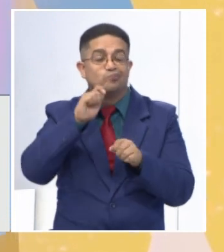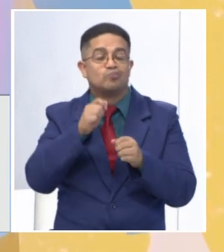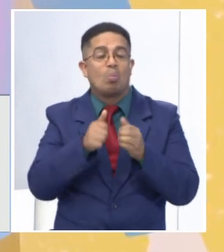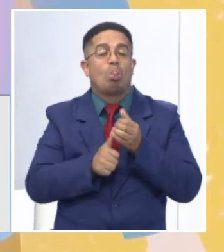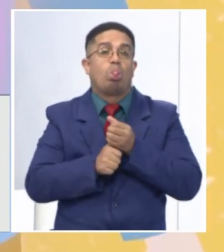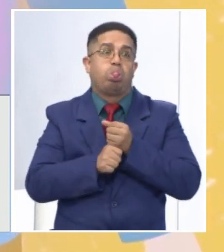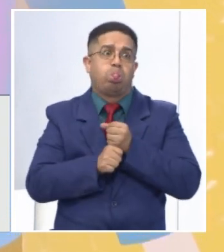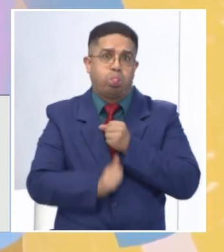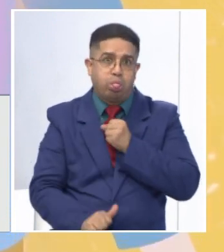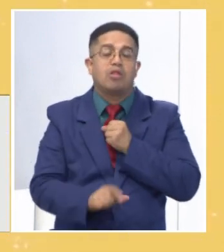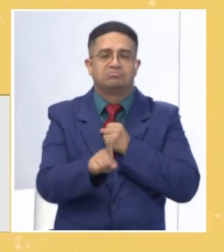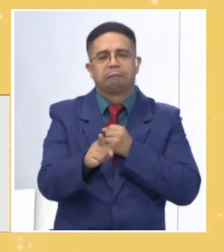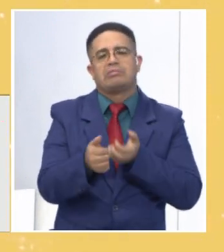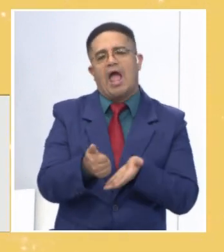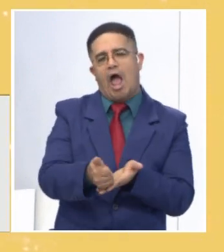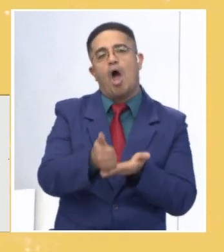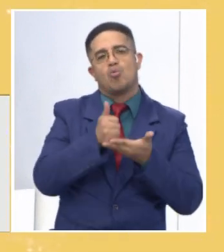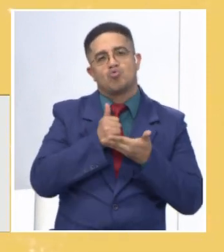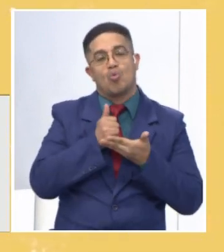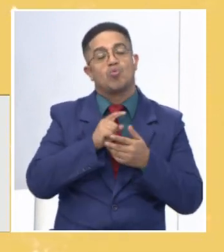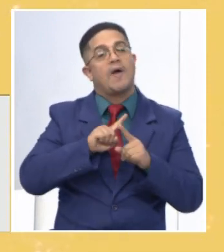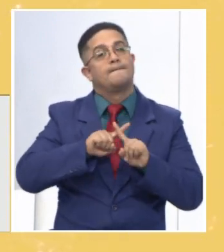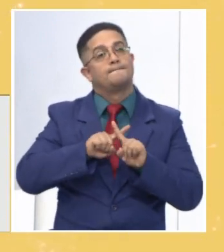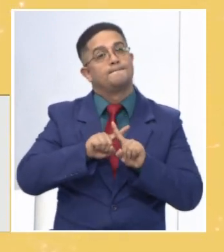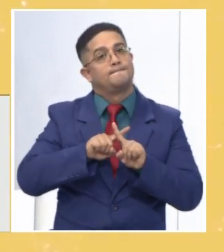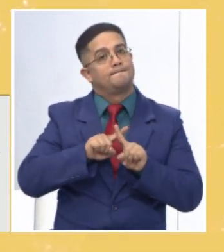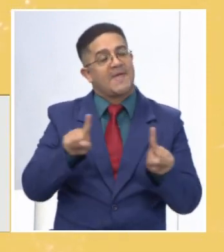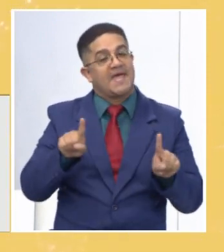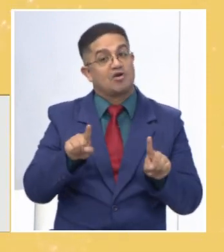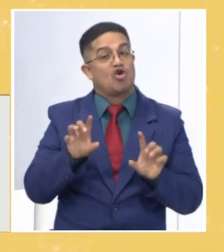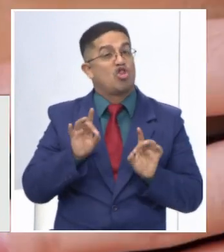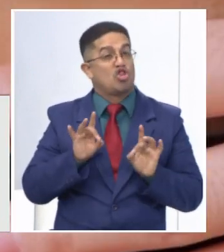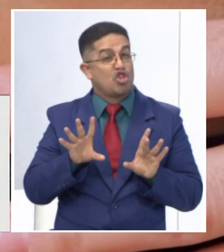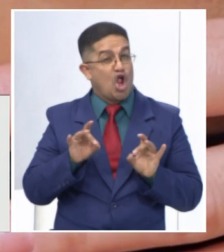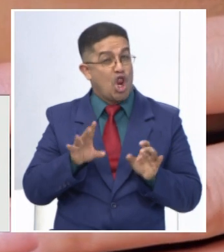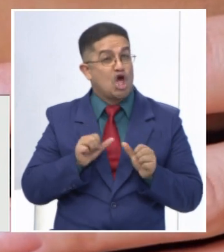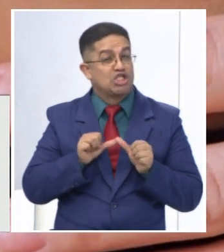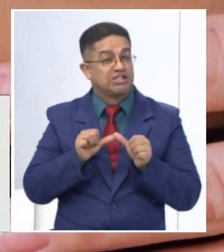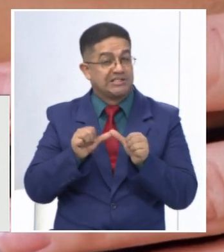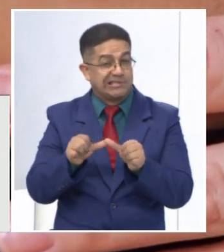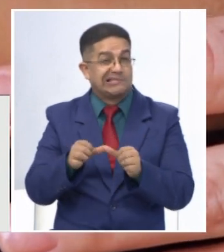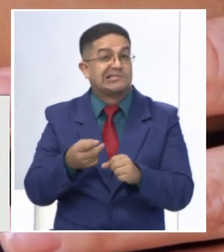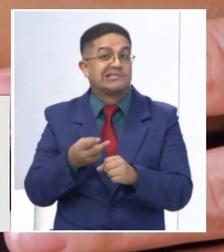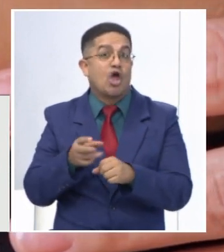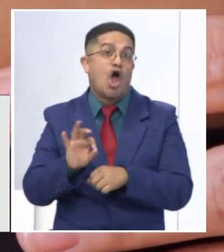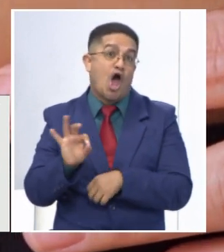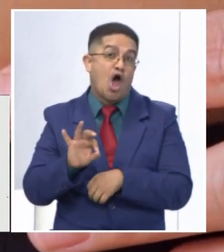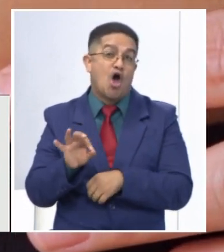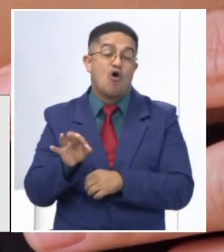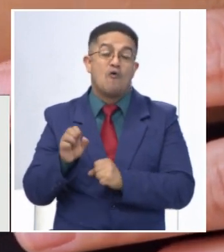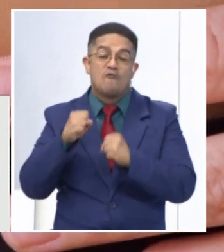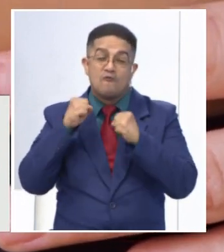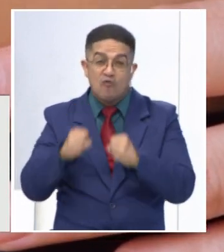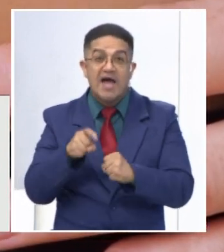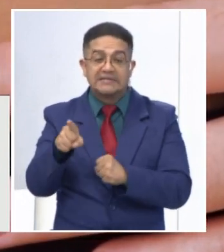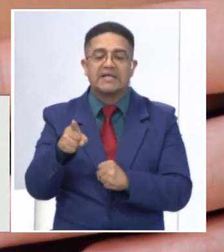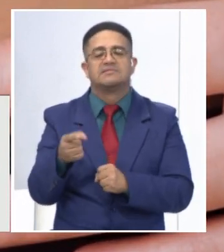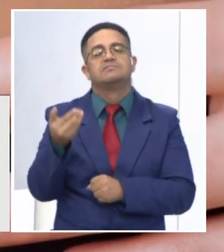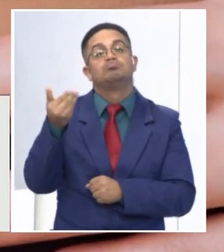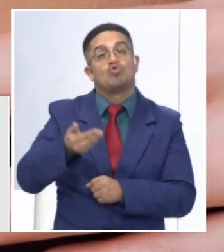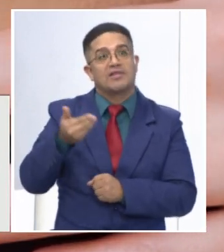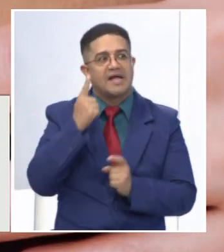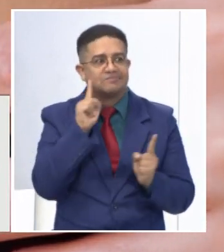estreñimiento y facilitan la evacuación. Sin embargo, cuando el dolor persiste o es severo, es importante buscar atención médica